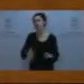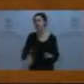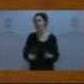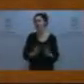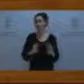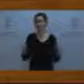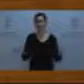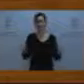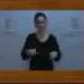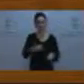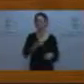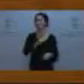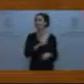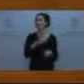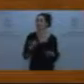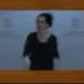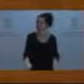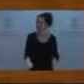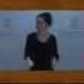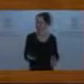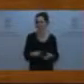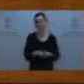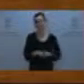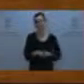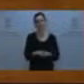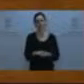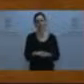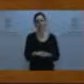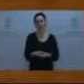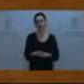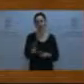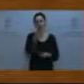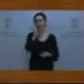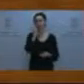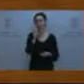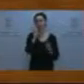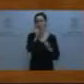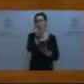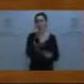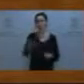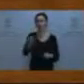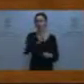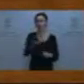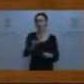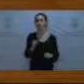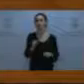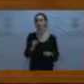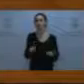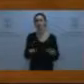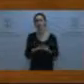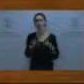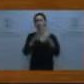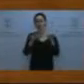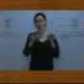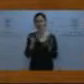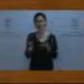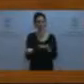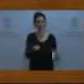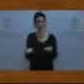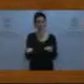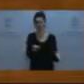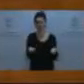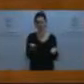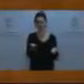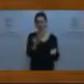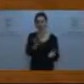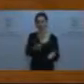solicitudes. Esto está cambiando en los últimos años en comunidades como la asturiana, donde hay más solicitudes de adopción nacional